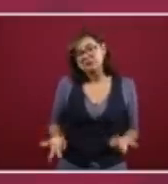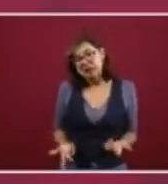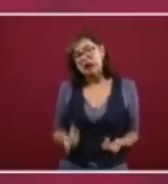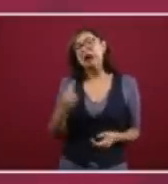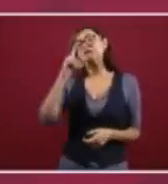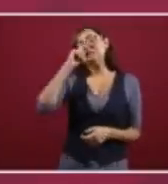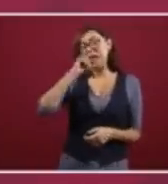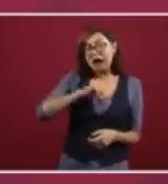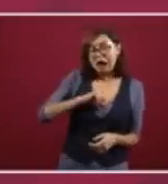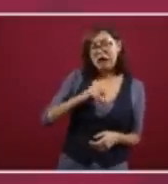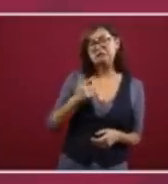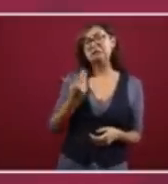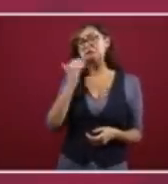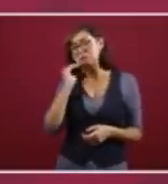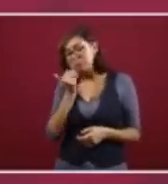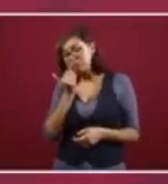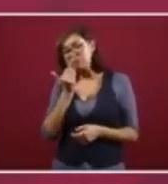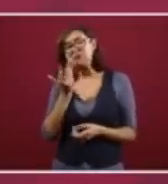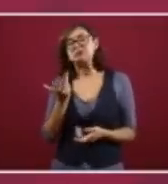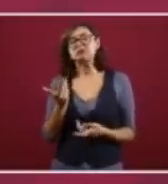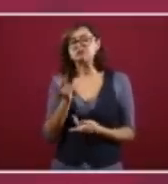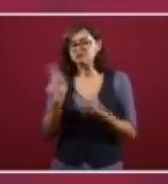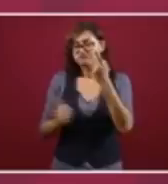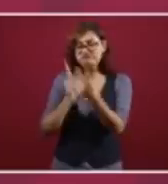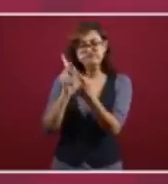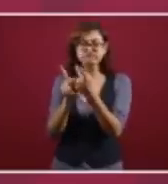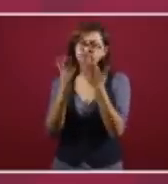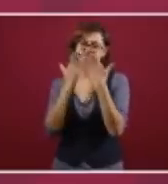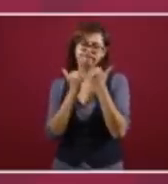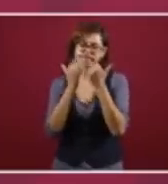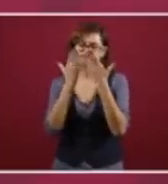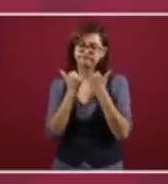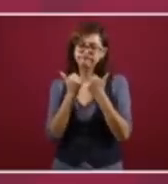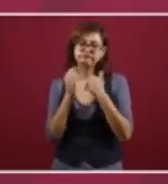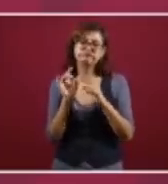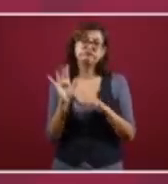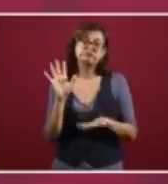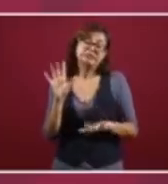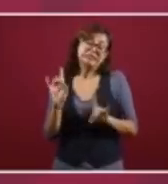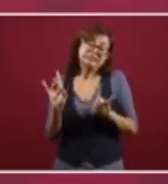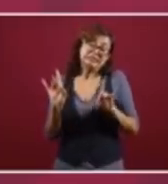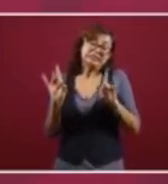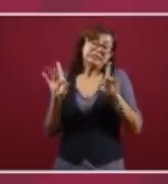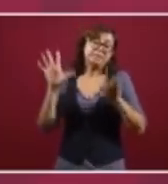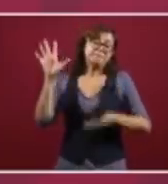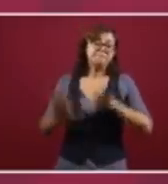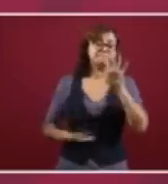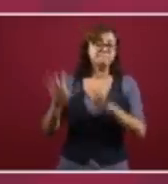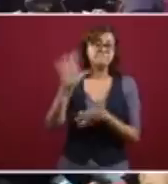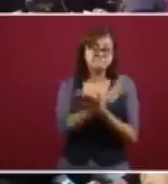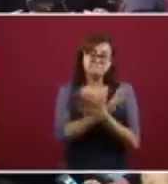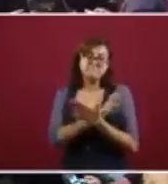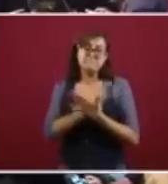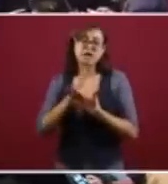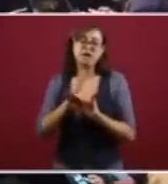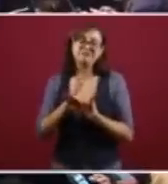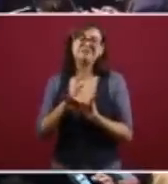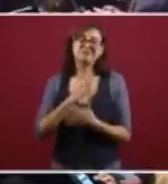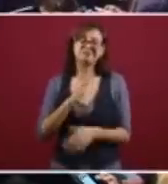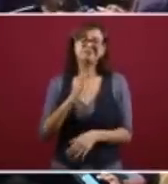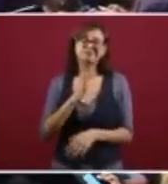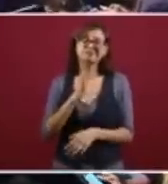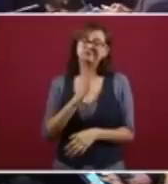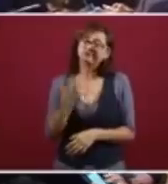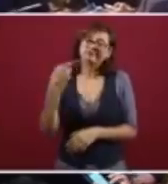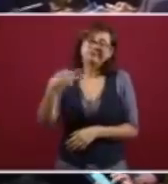imperfecciones, hay también a veces excesos, pero es la